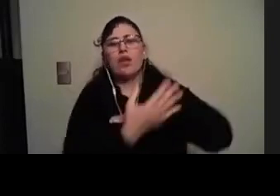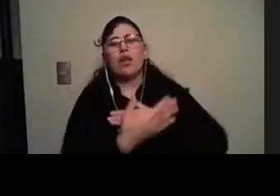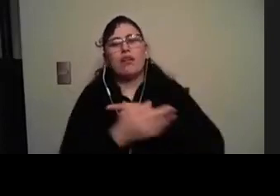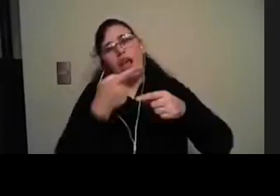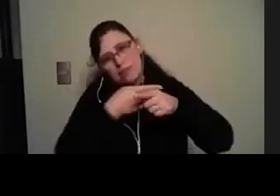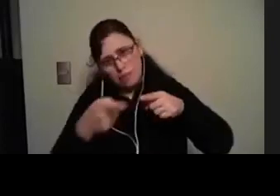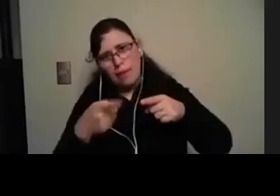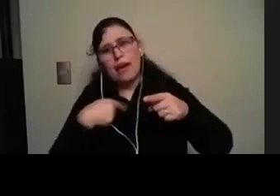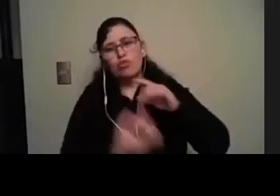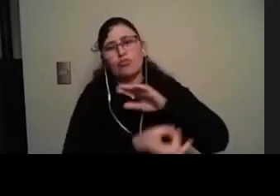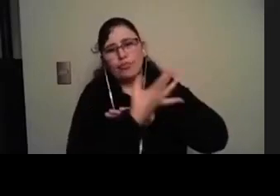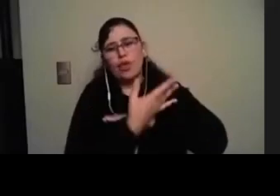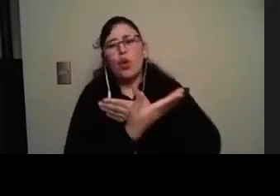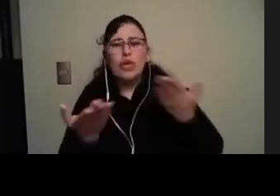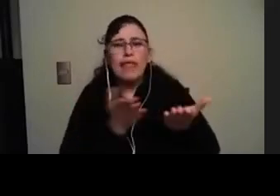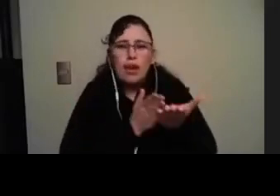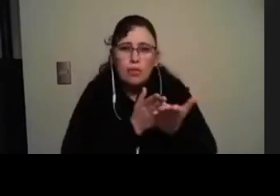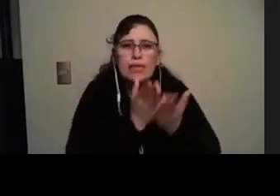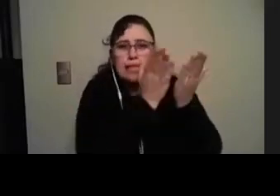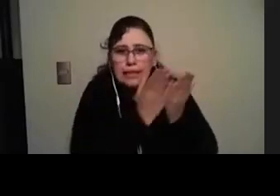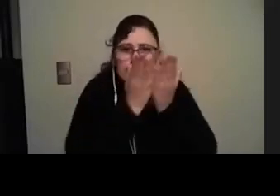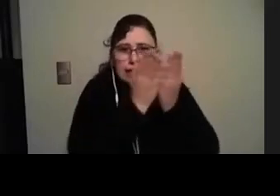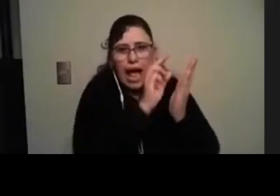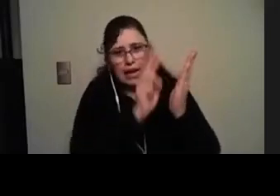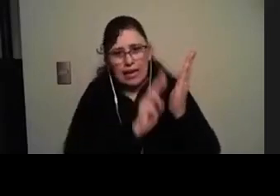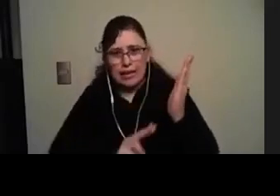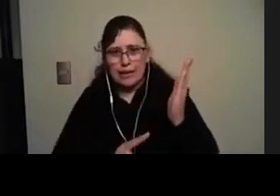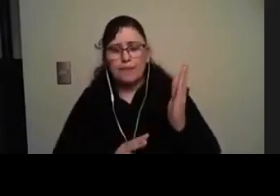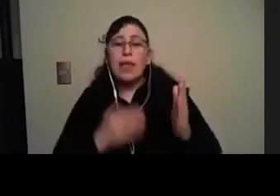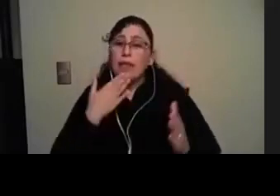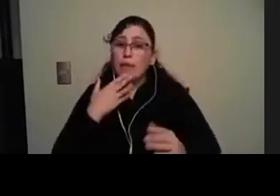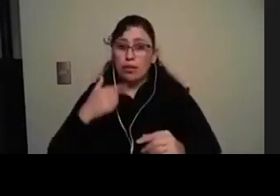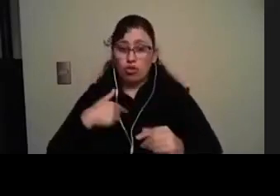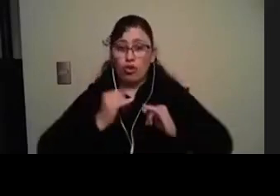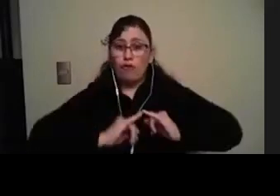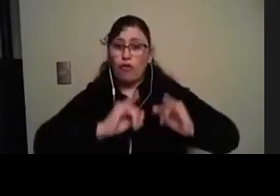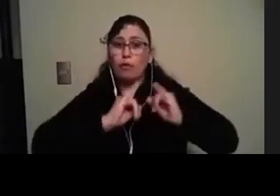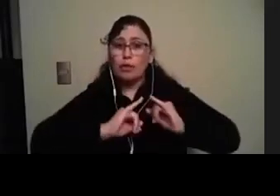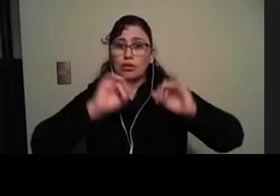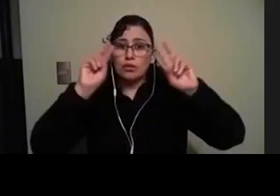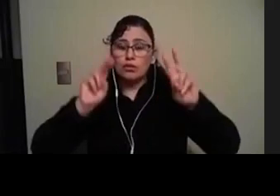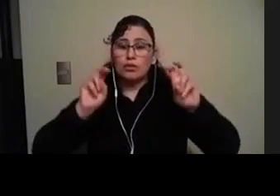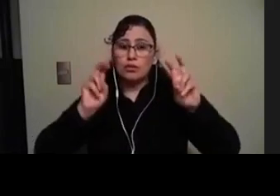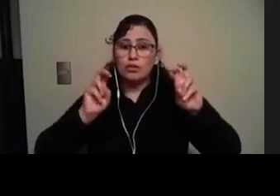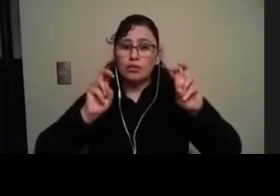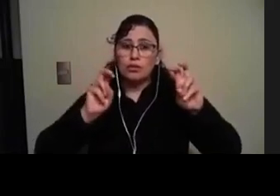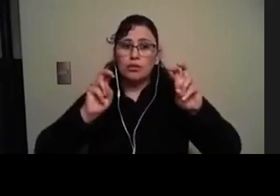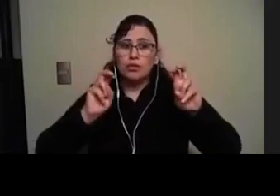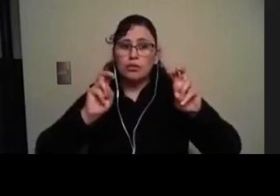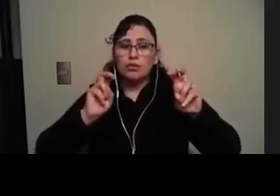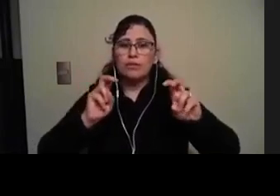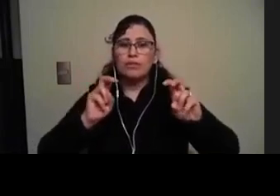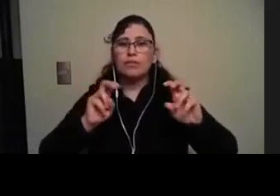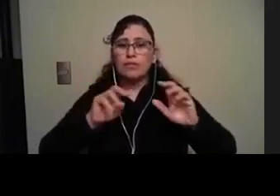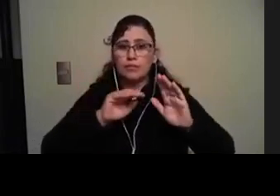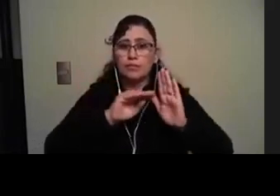ya comiencen con los estudios respectivos, ¿ya? También voy a subir información sobre prematurez y recién nacidos